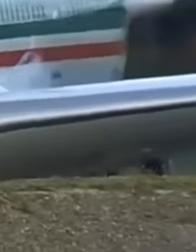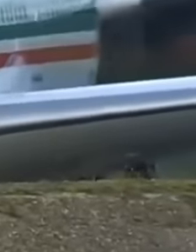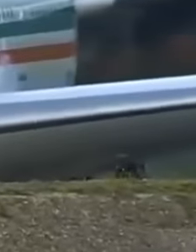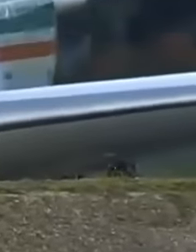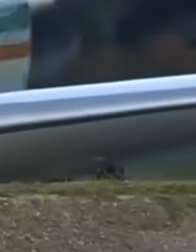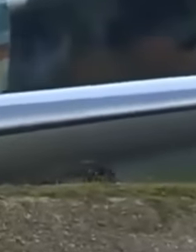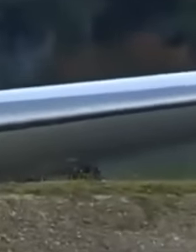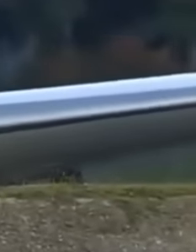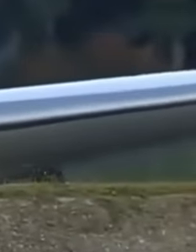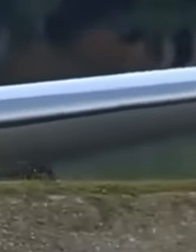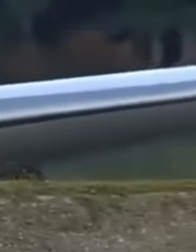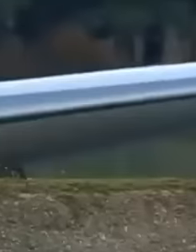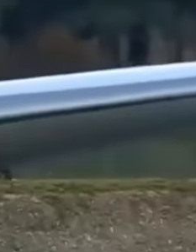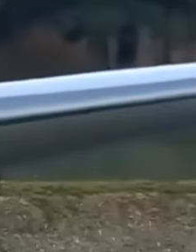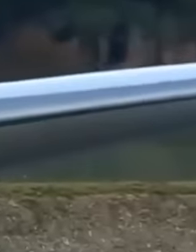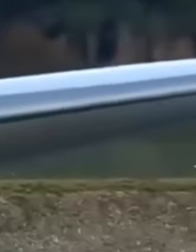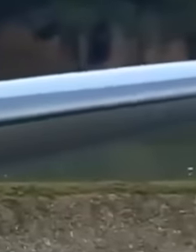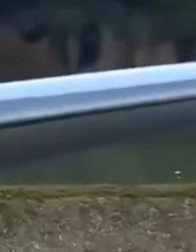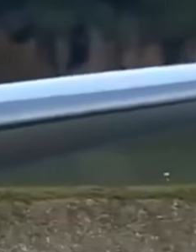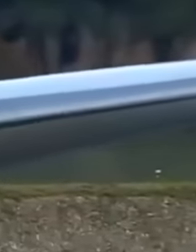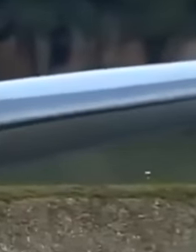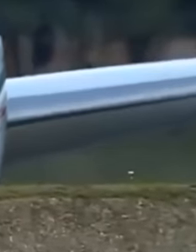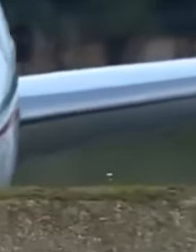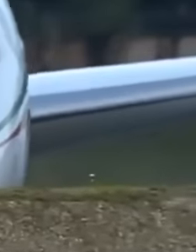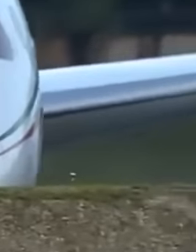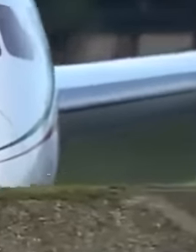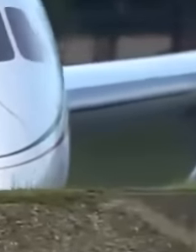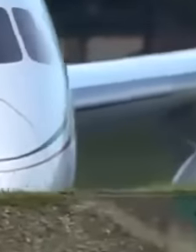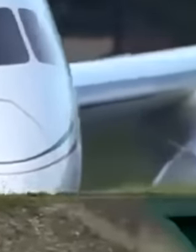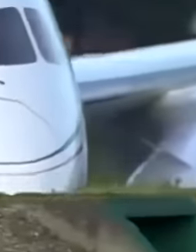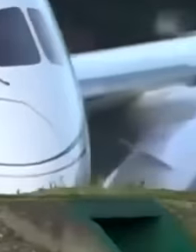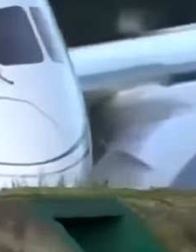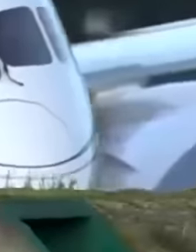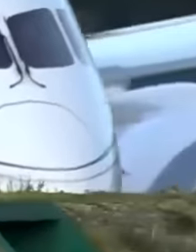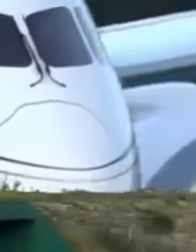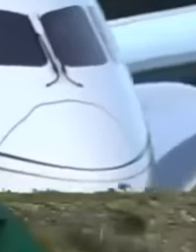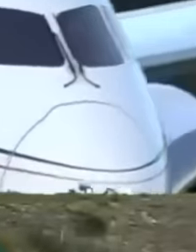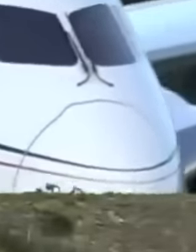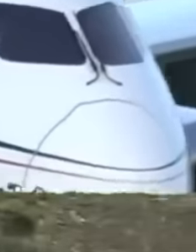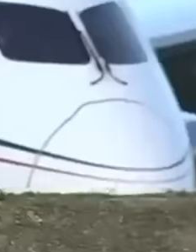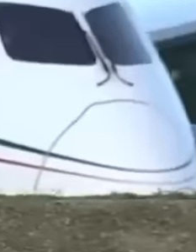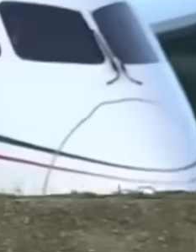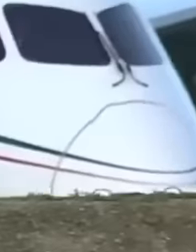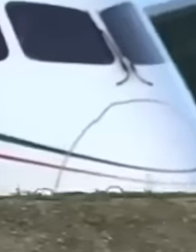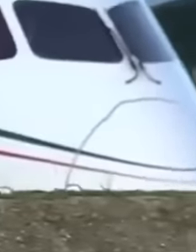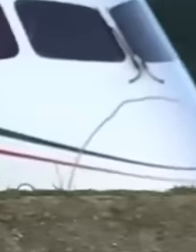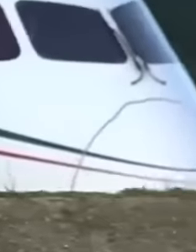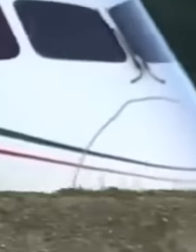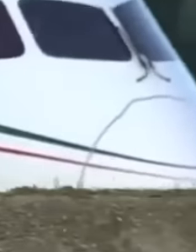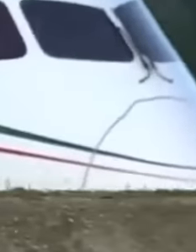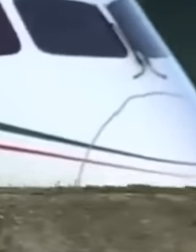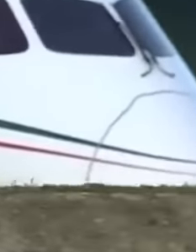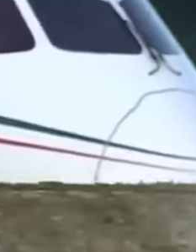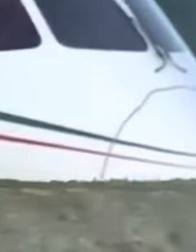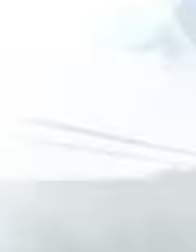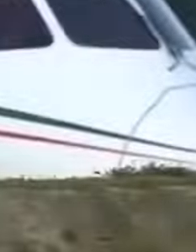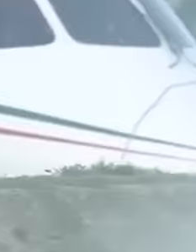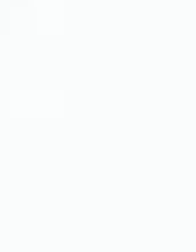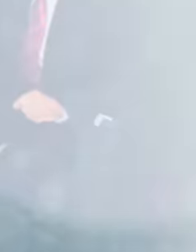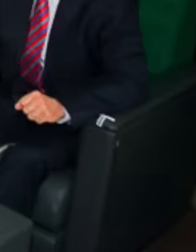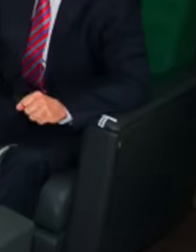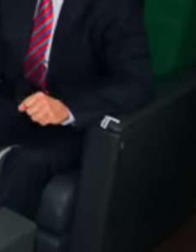el lujoso y famoso avión presidencial para realizar viajes locales e internacionales, quienes gastaban